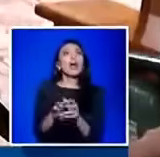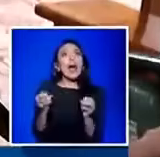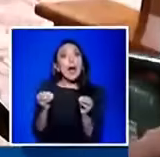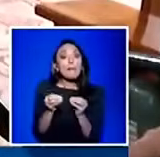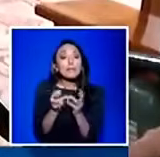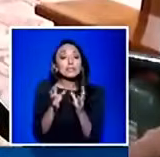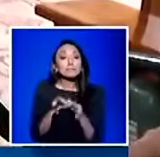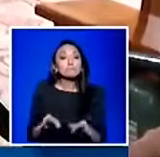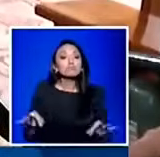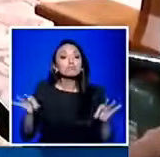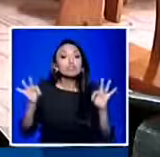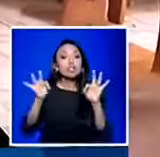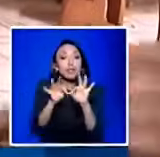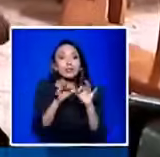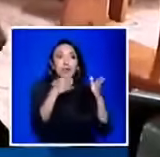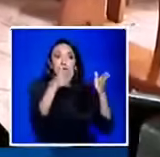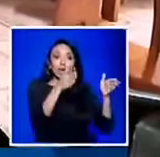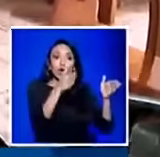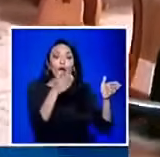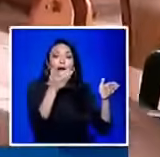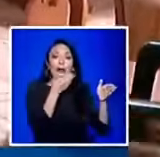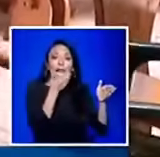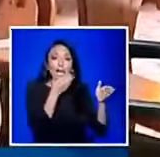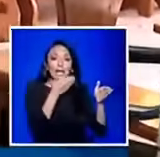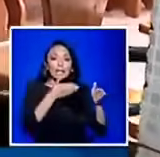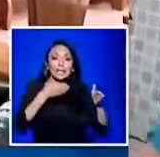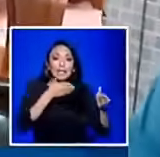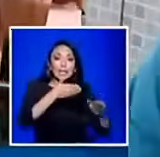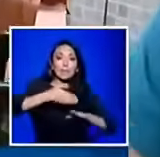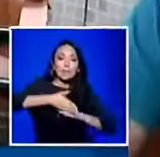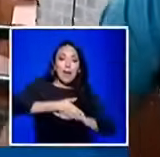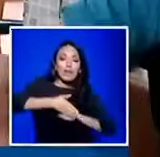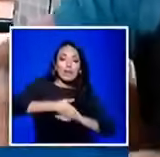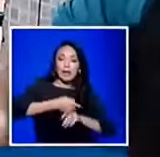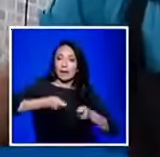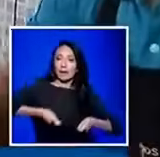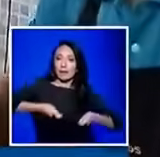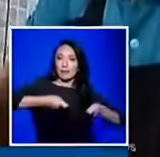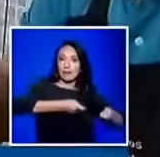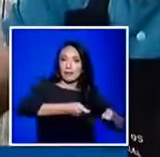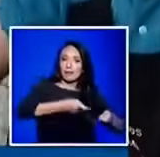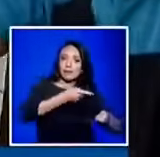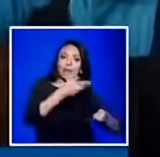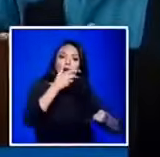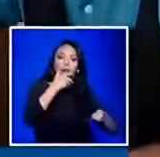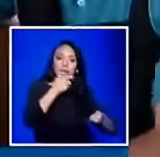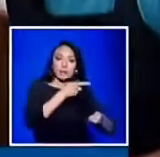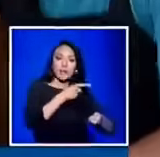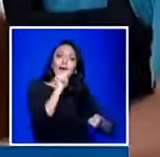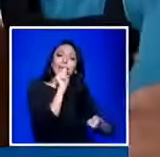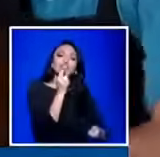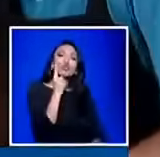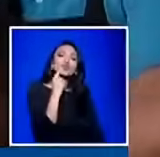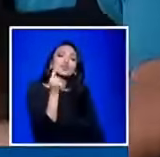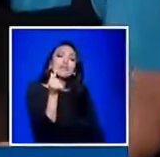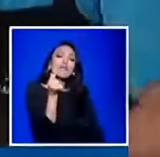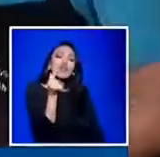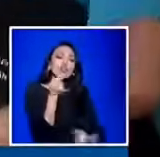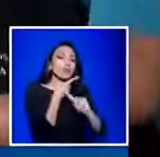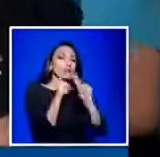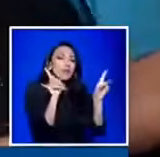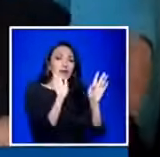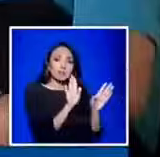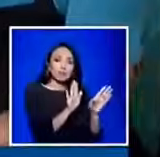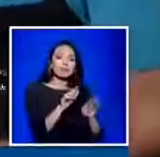importante es el horno, que calentamos con leña. Eso le da una particularidad, le da un sabor especial.